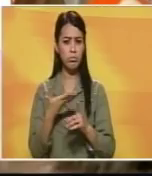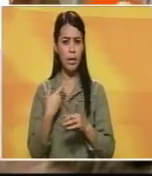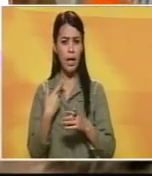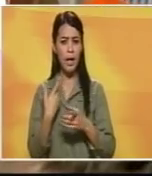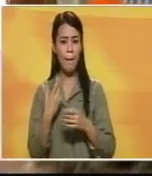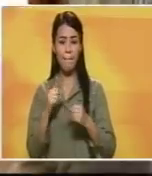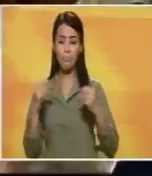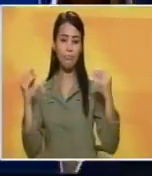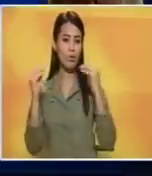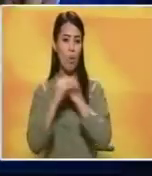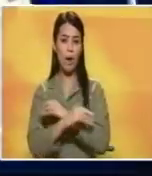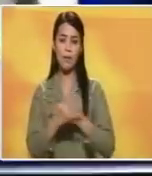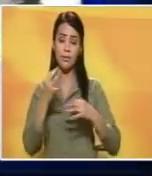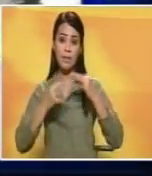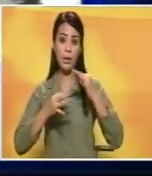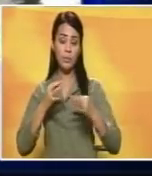jurídico.